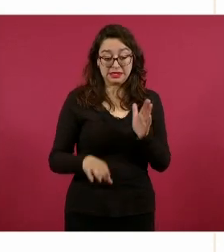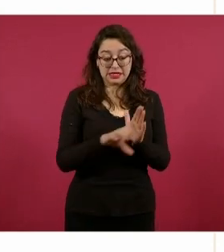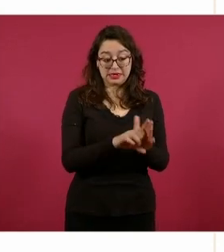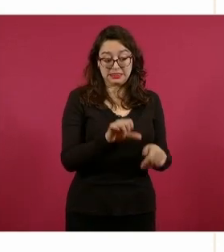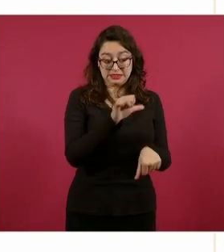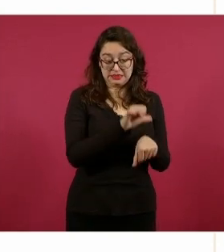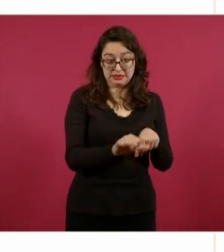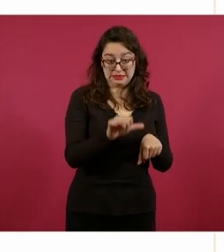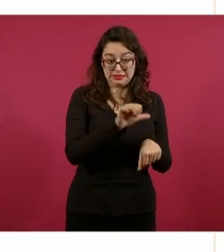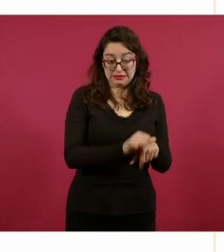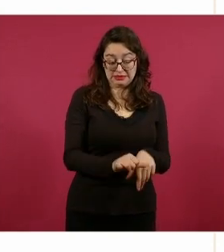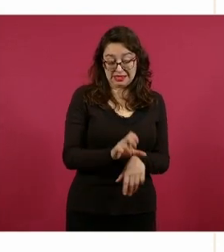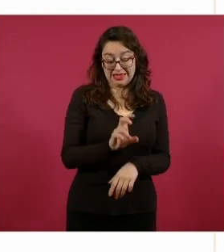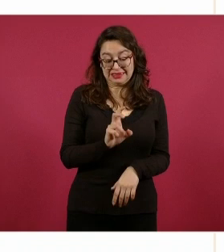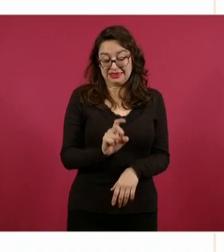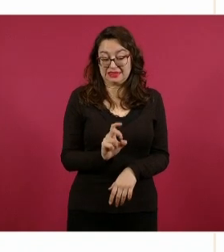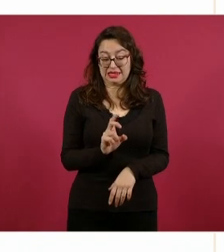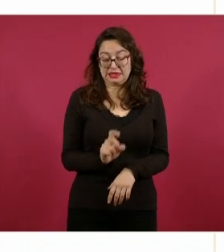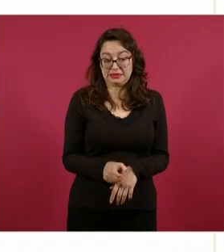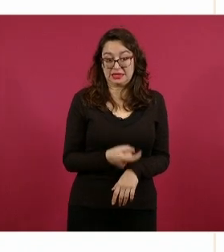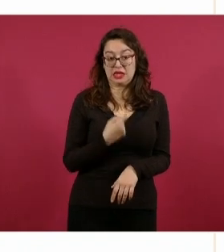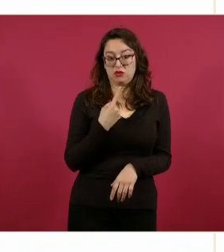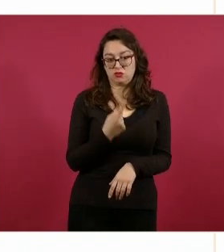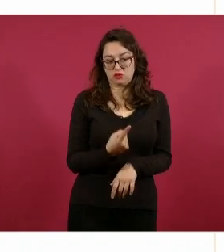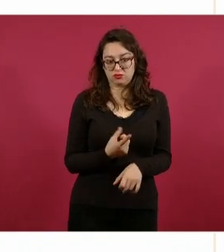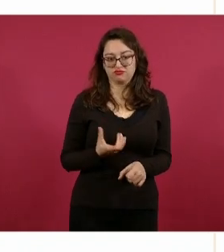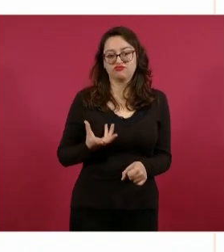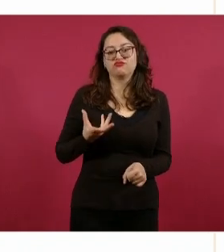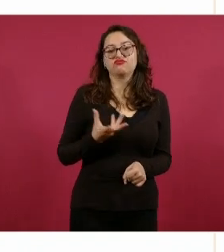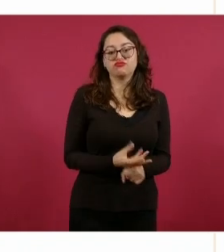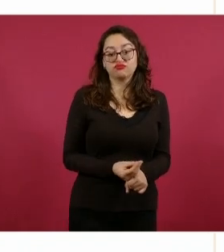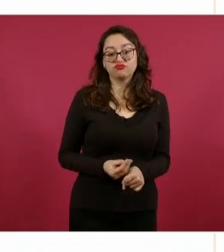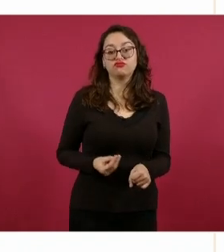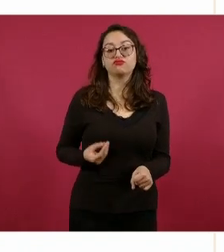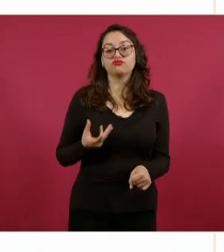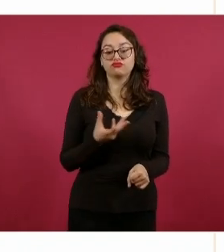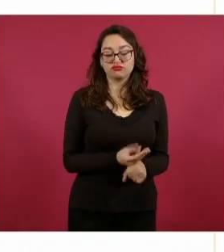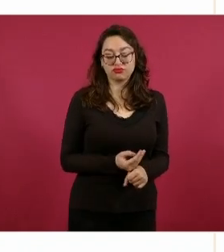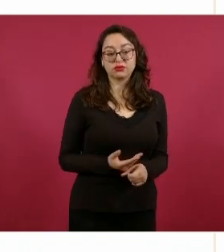tenido alguna intervención, ya sea en equipamiento o en obra.